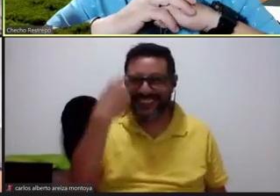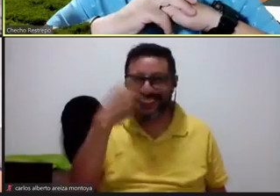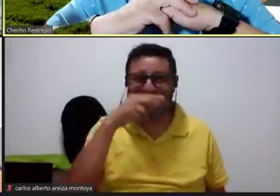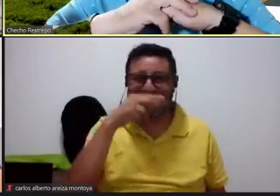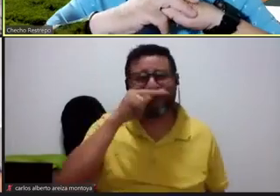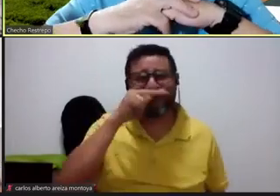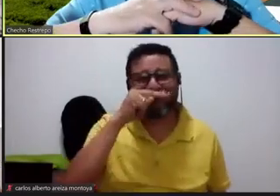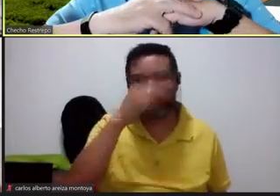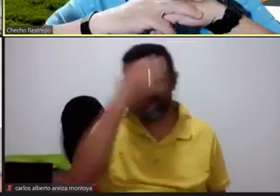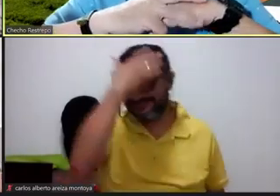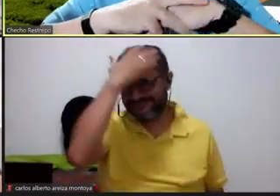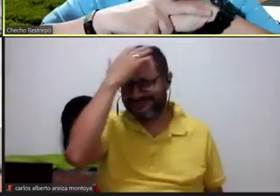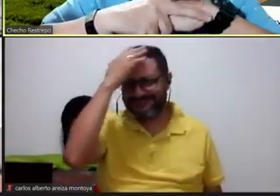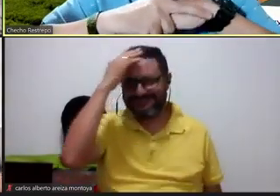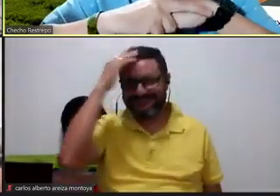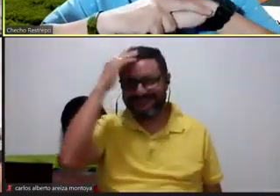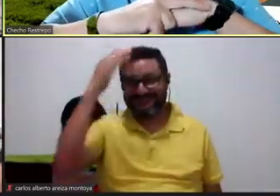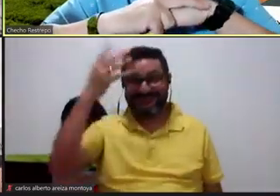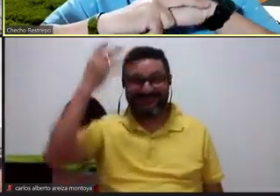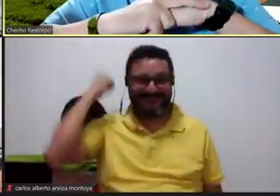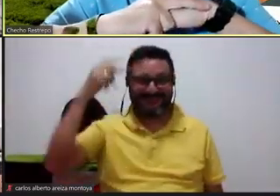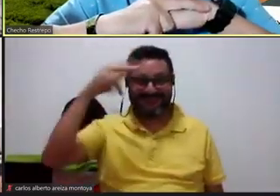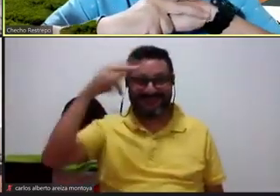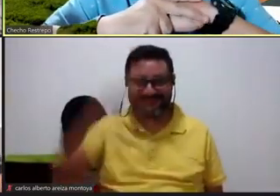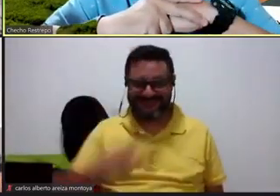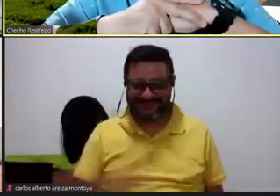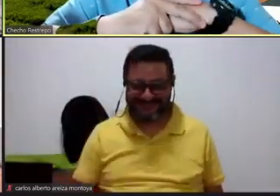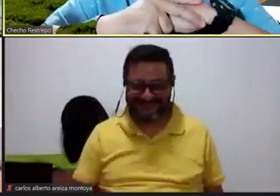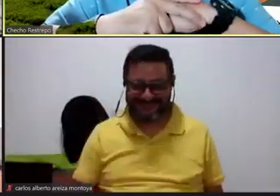que comenzó hace muchos años, Evas, ¿cómo comenzó?